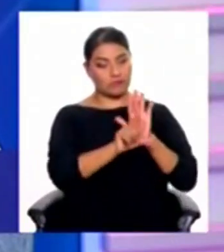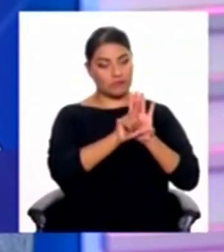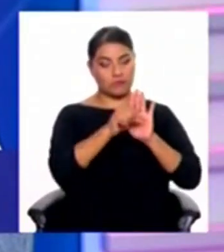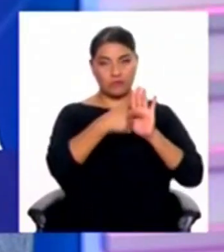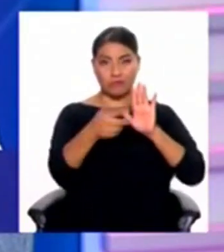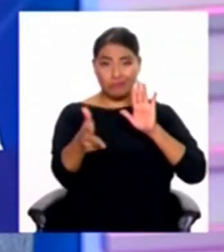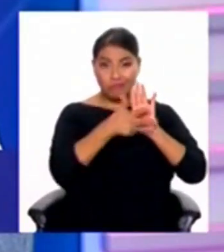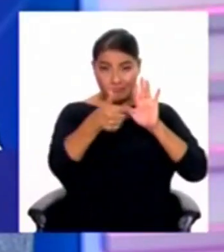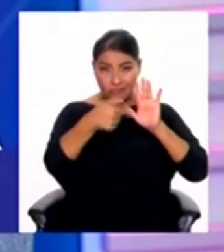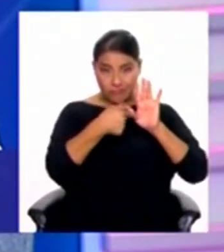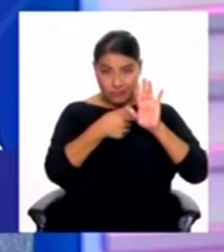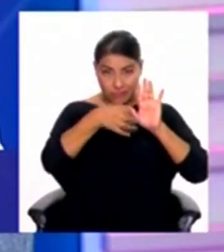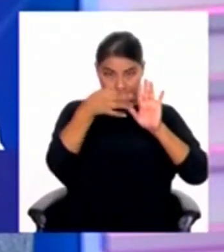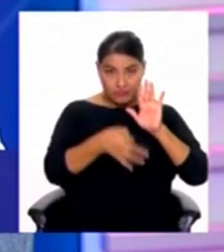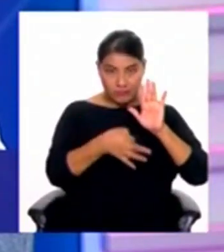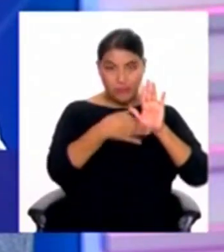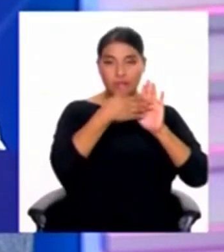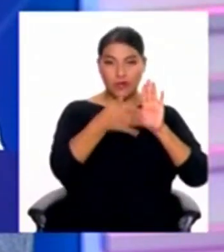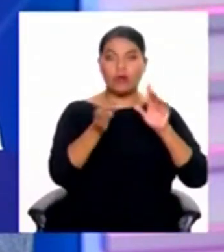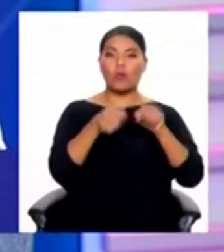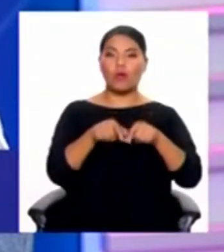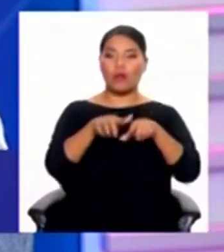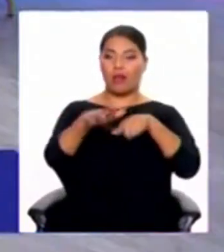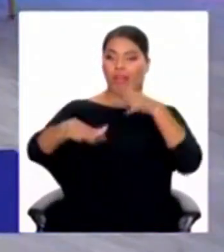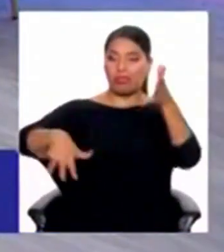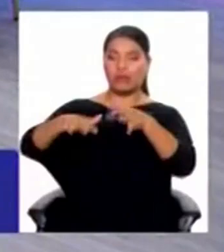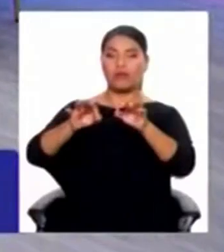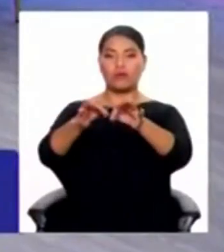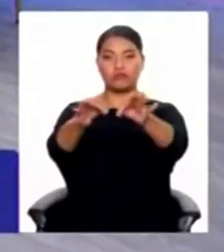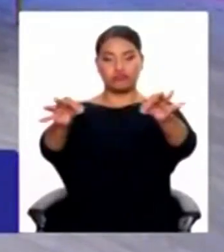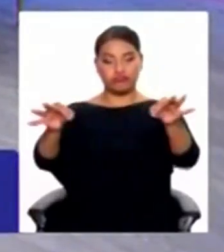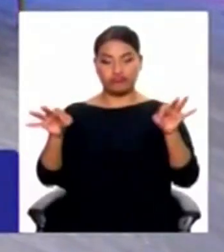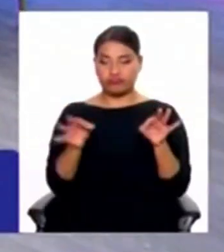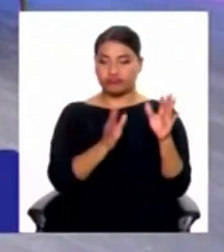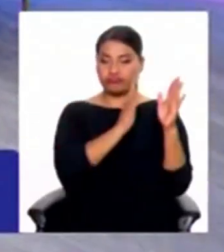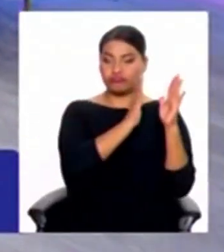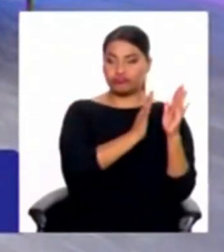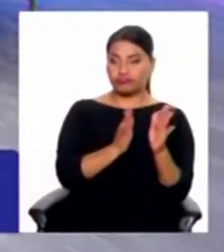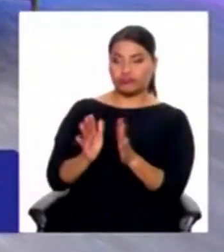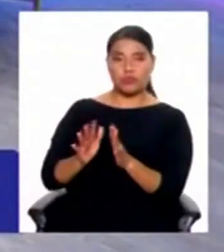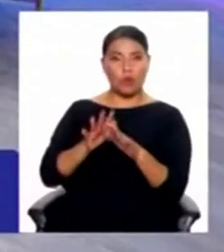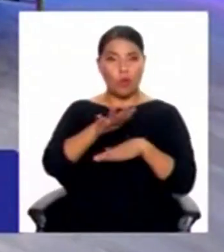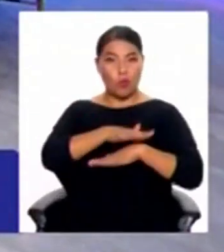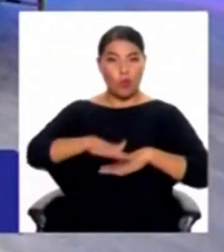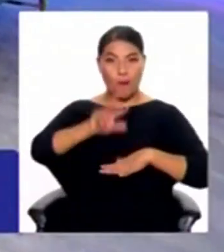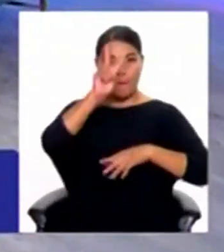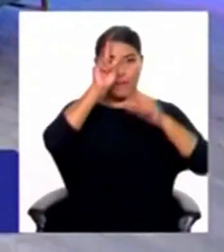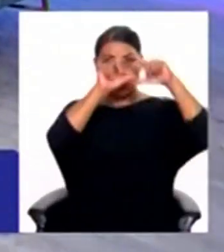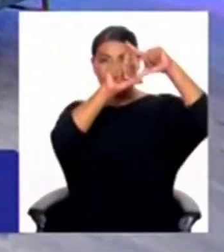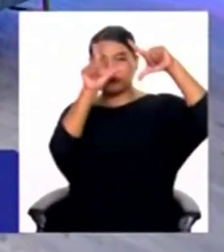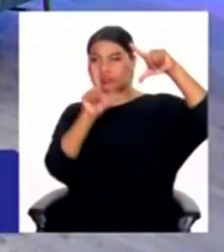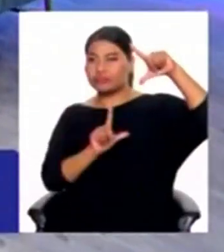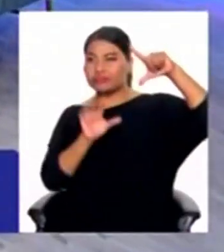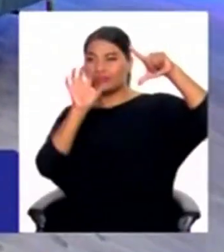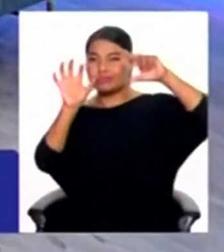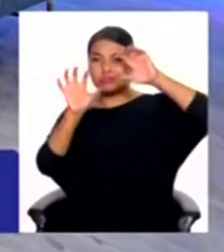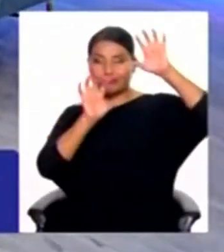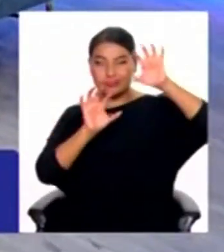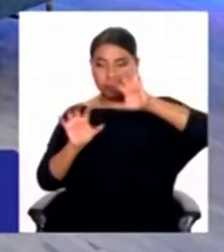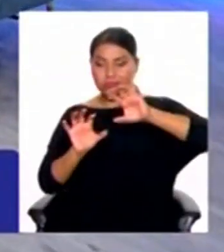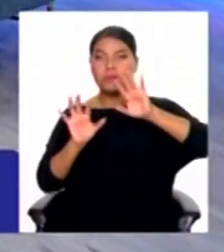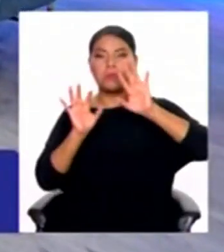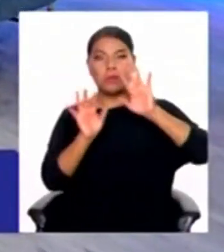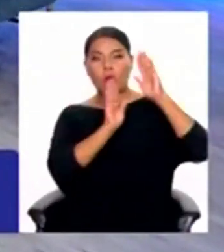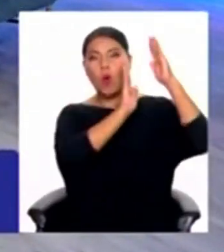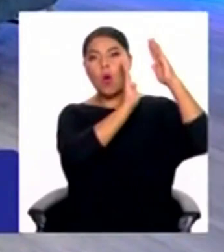sistema nacional de ordenamiento territorial, pero se me ocurre que esto seguramente está vinculado a niveles de escala,